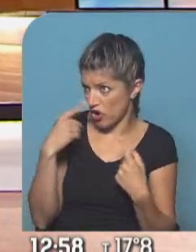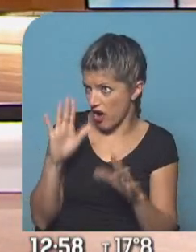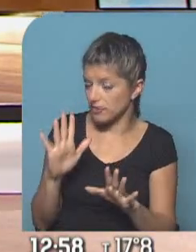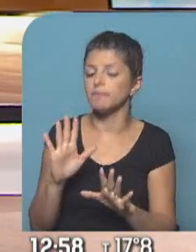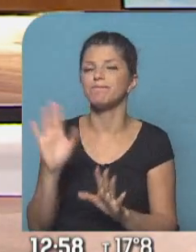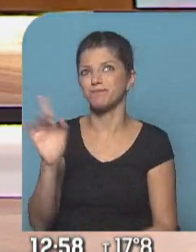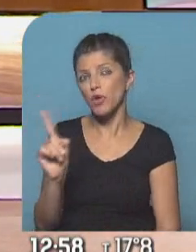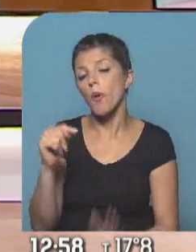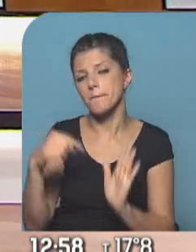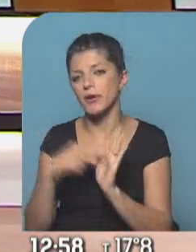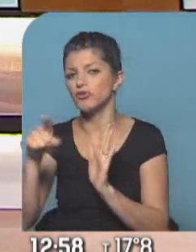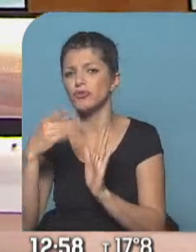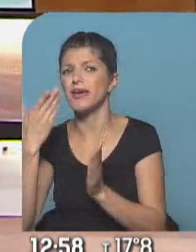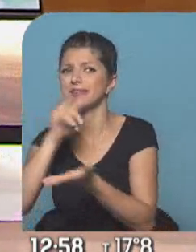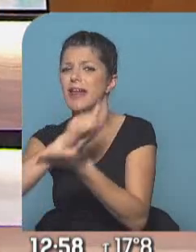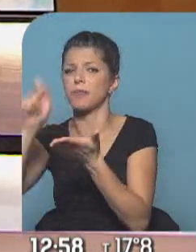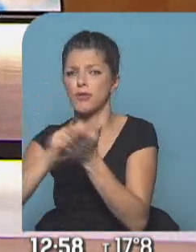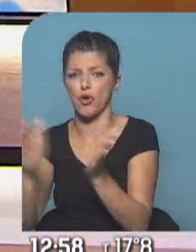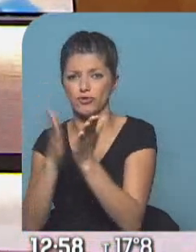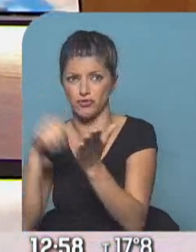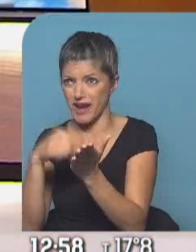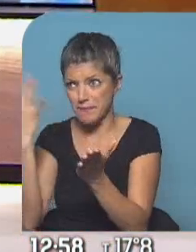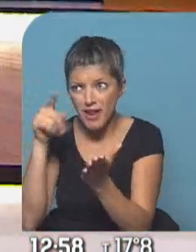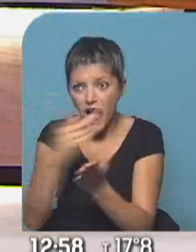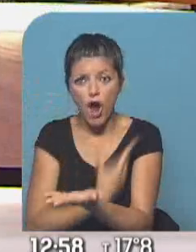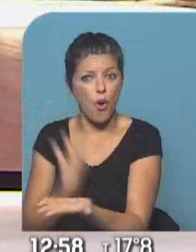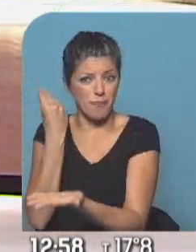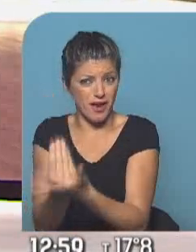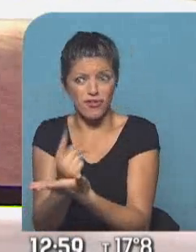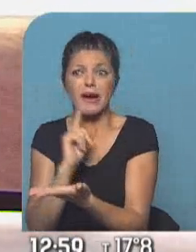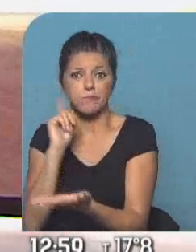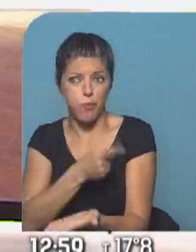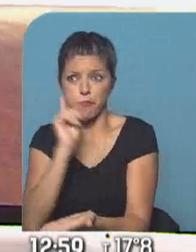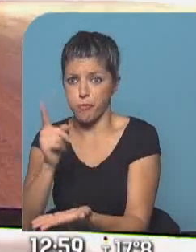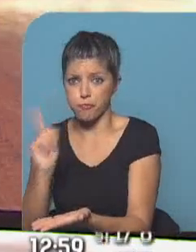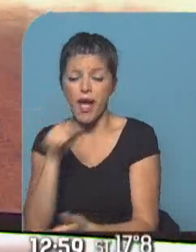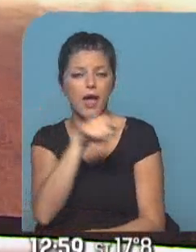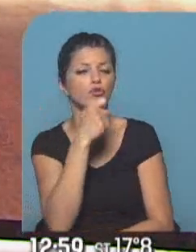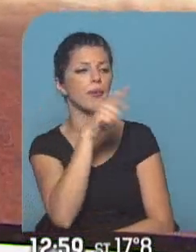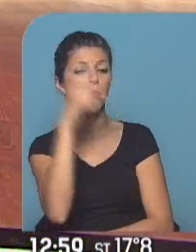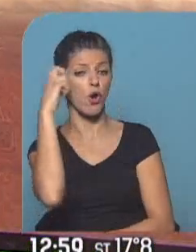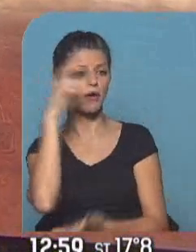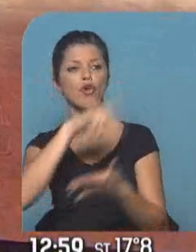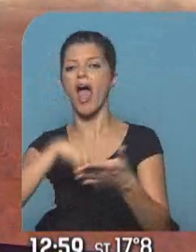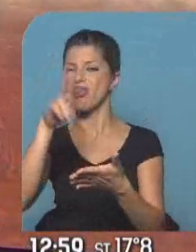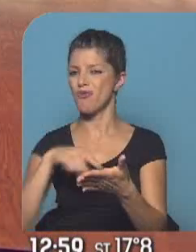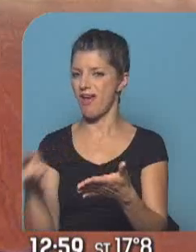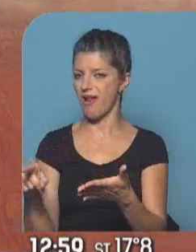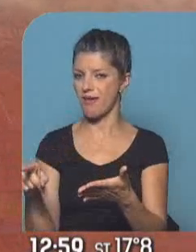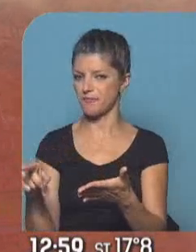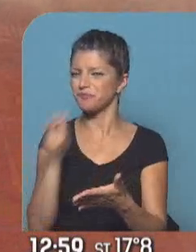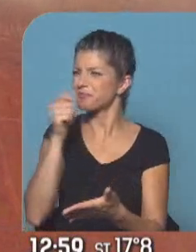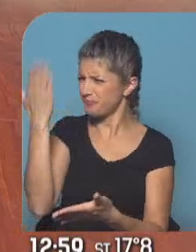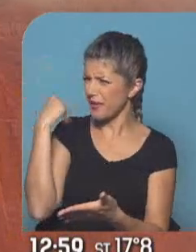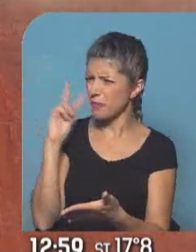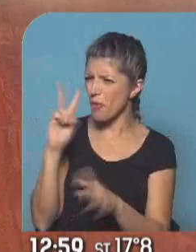estar redactando una Constitución, está gobernando. Sí, y anulando al Parlamento y gobernando ahí. De hecho, como decía el informe, está tomando